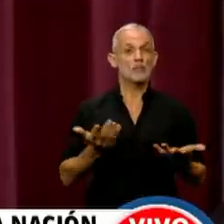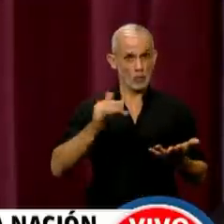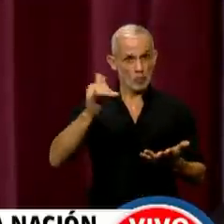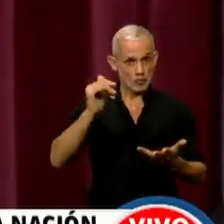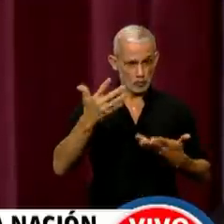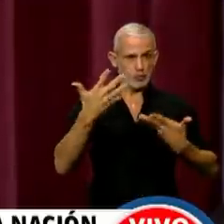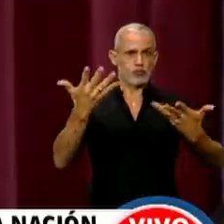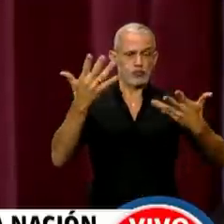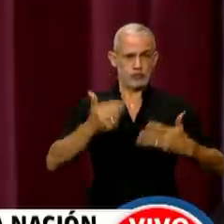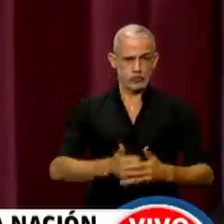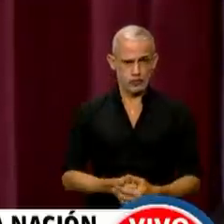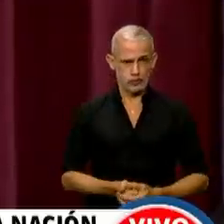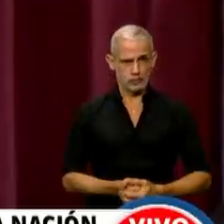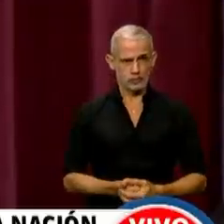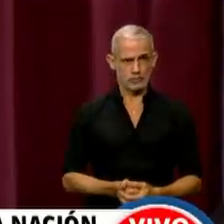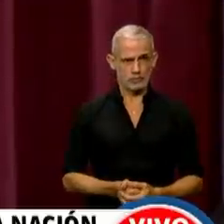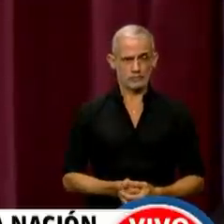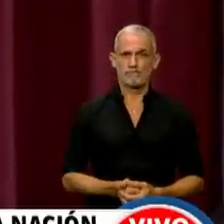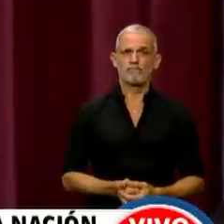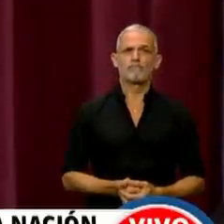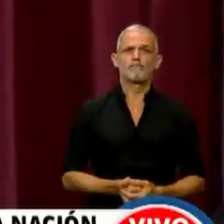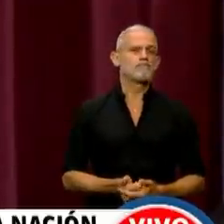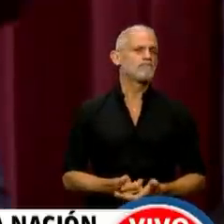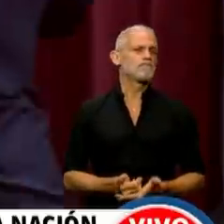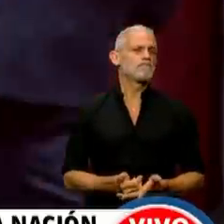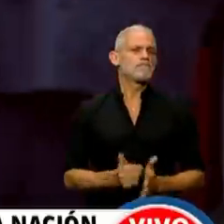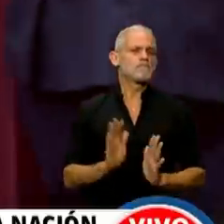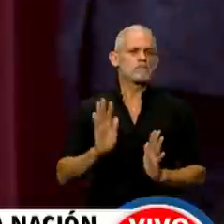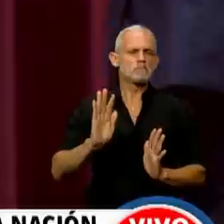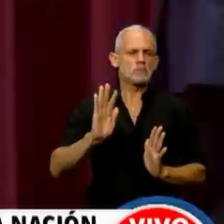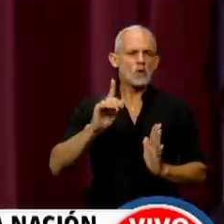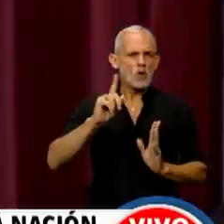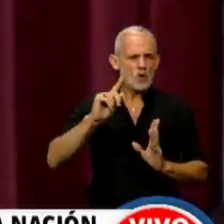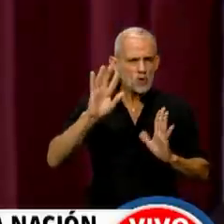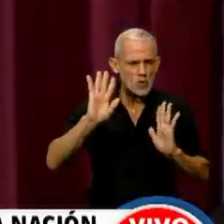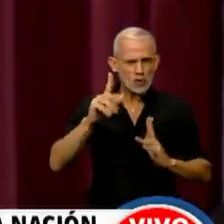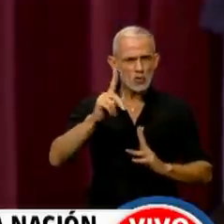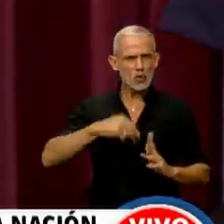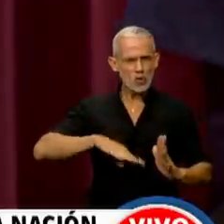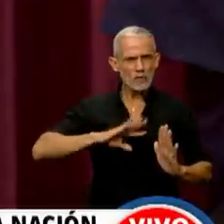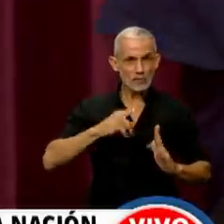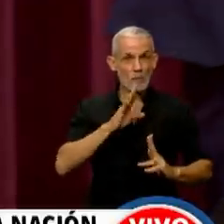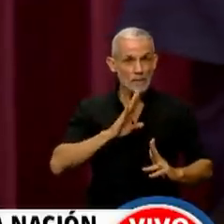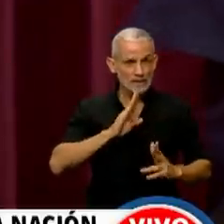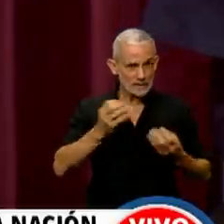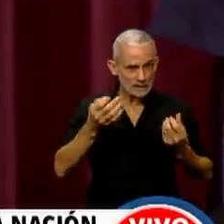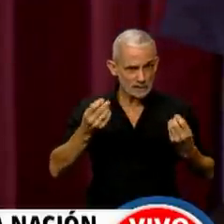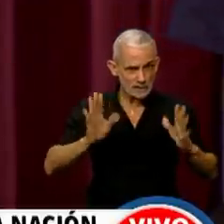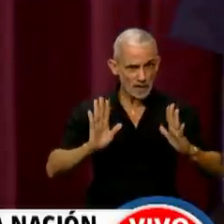y por supuesto pero no lo tomes al contrario lo estoy diciendo